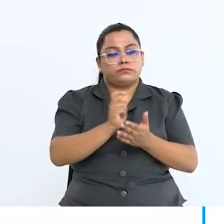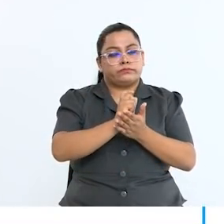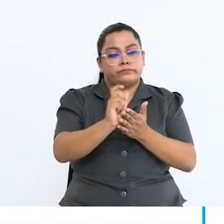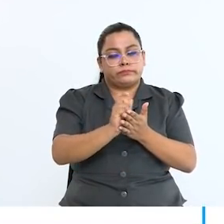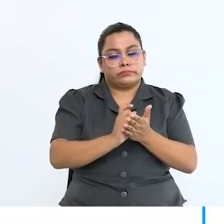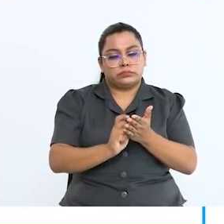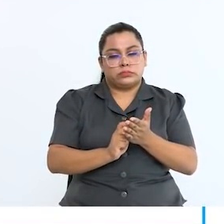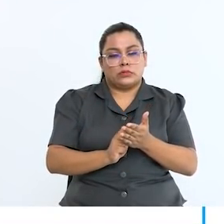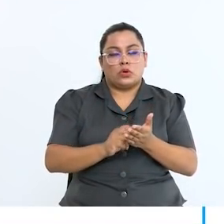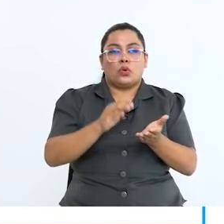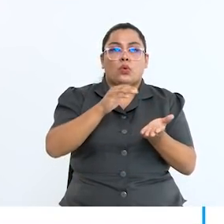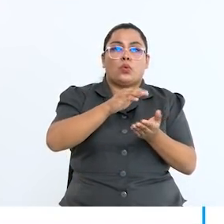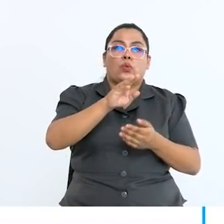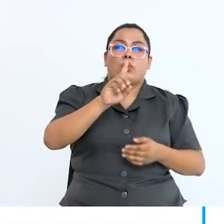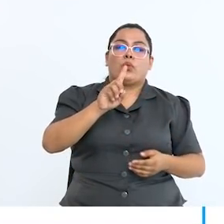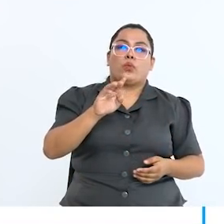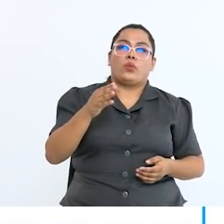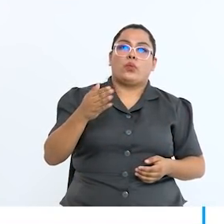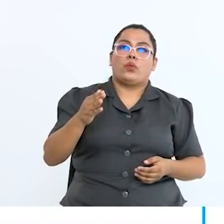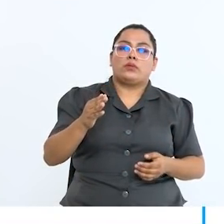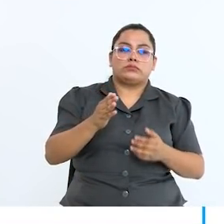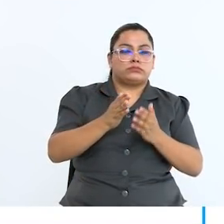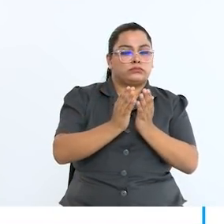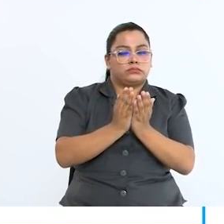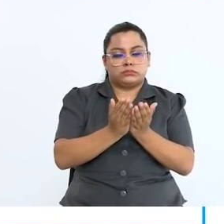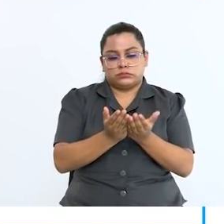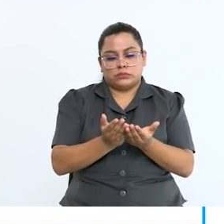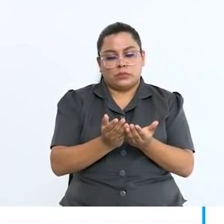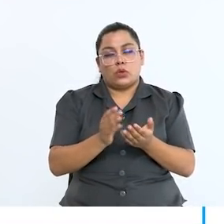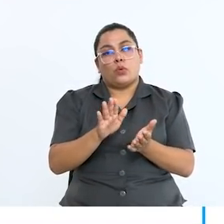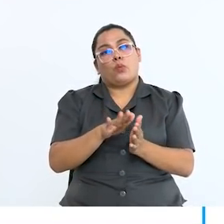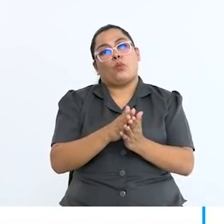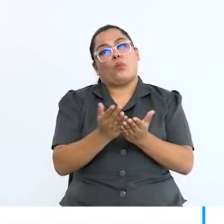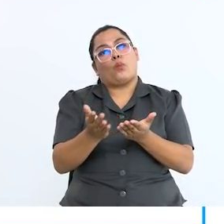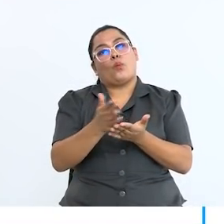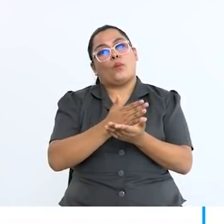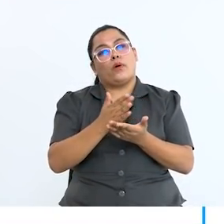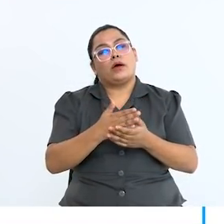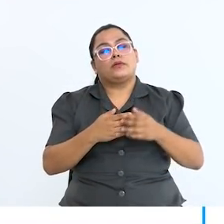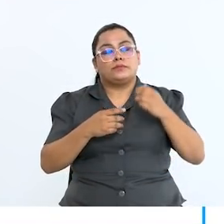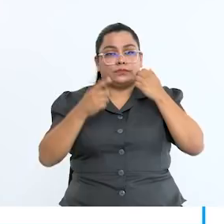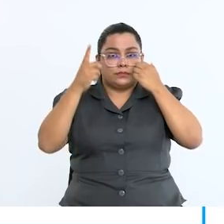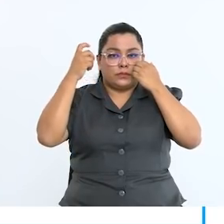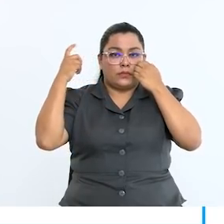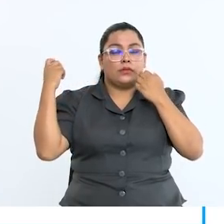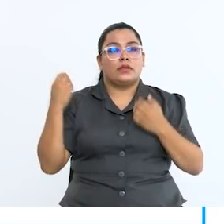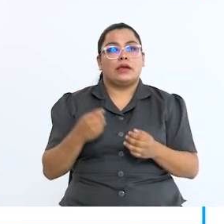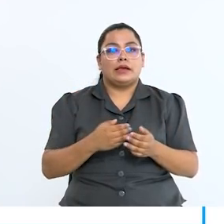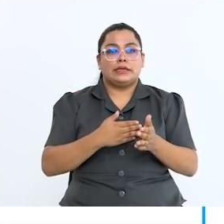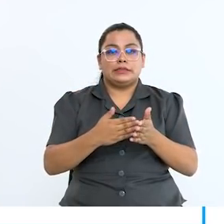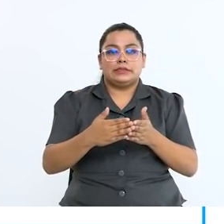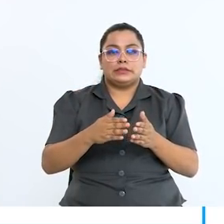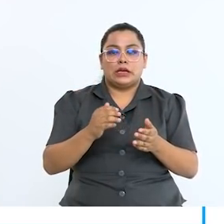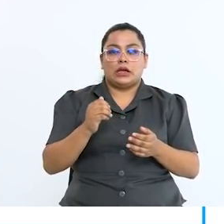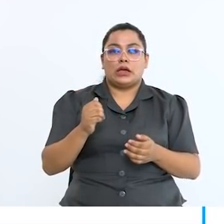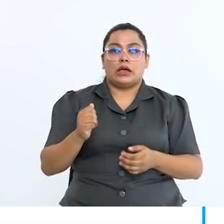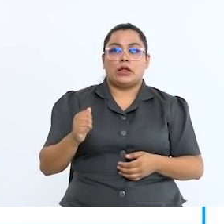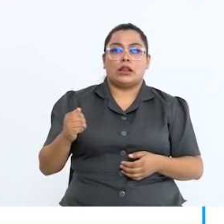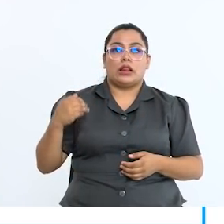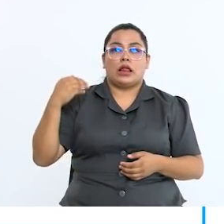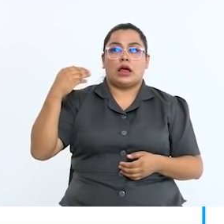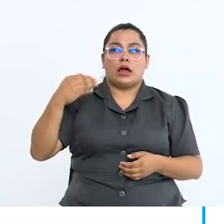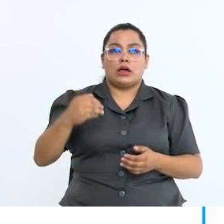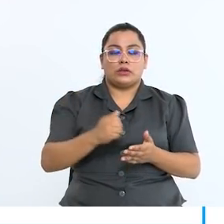de textos. En la unidad 1, el uso de libros y el cuaderno. Recordemos que los niños inician su año